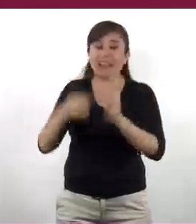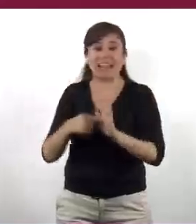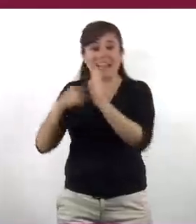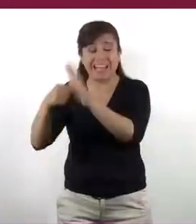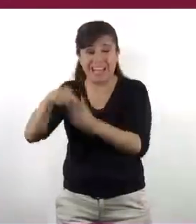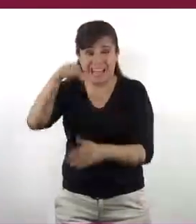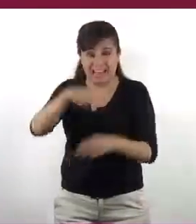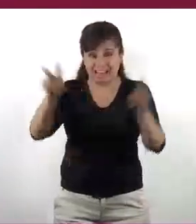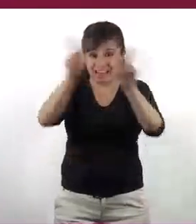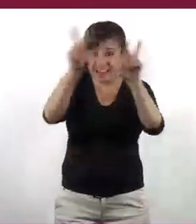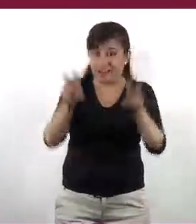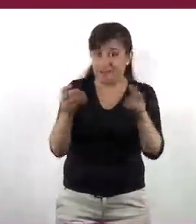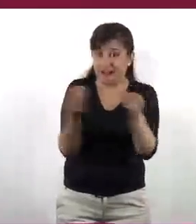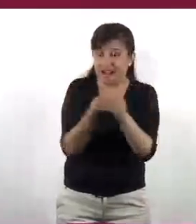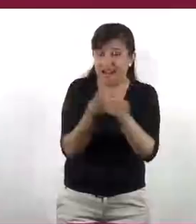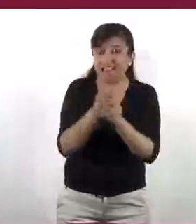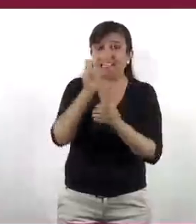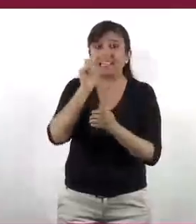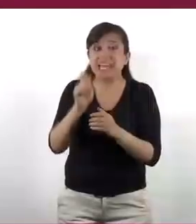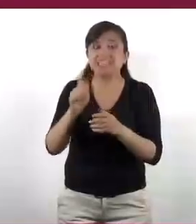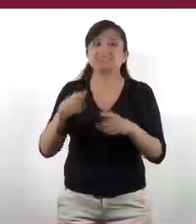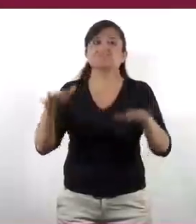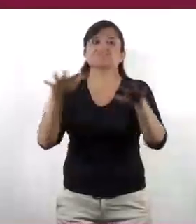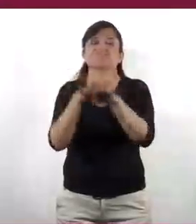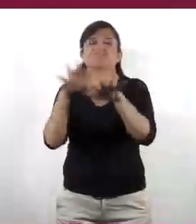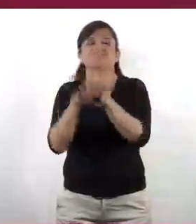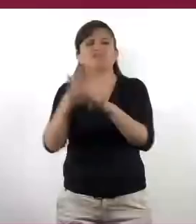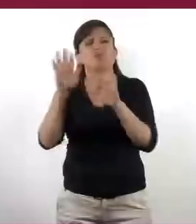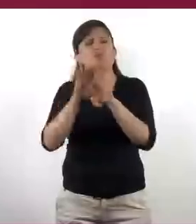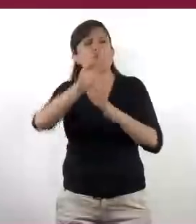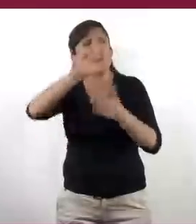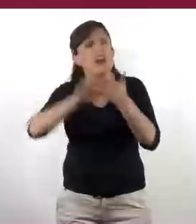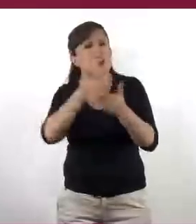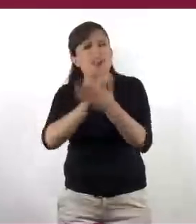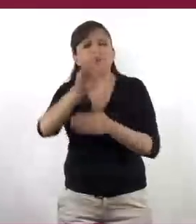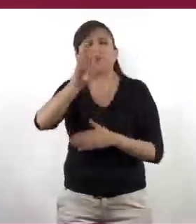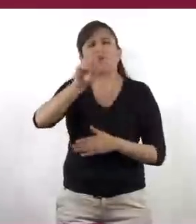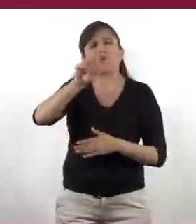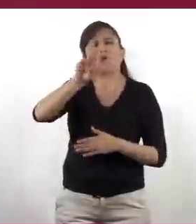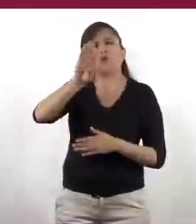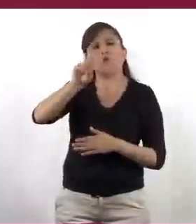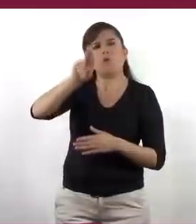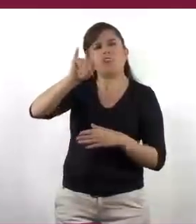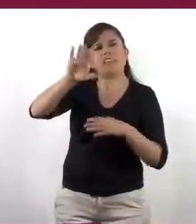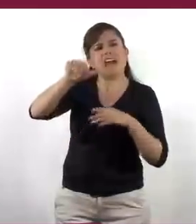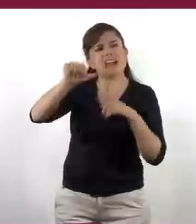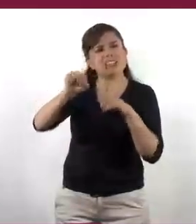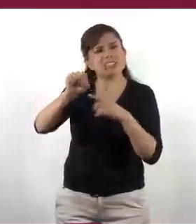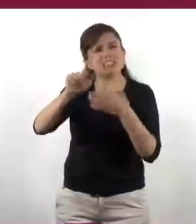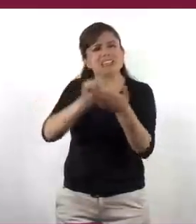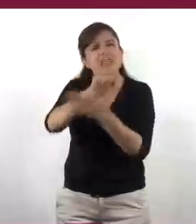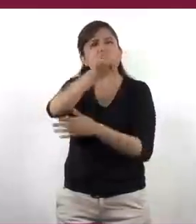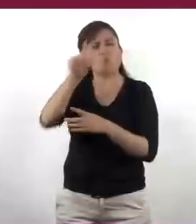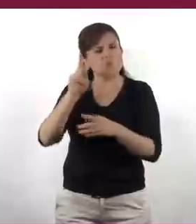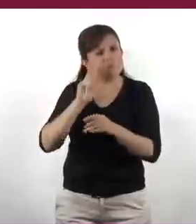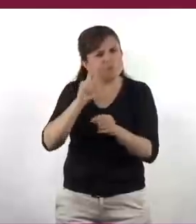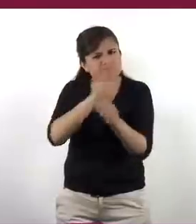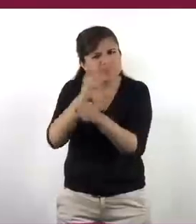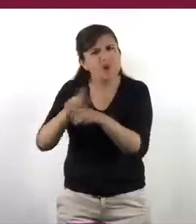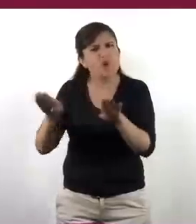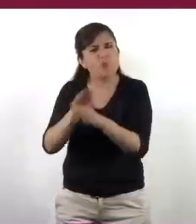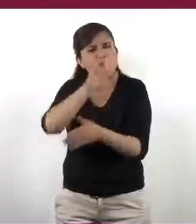sesión abordarán el tema de las reformas borbónicas. El propósito es que identifiquen el espacio de las